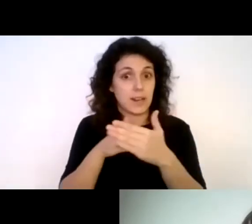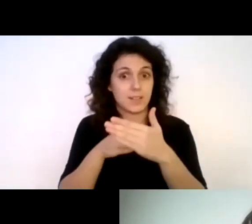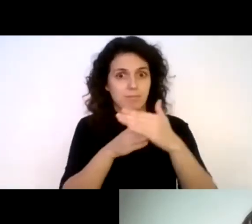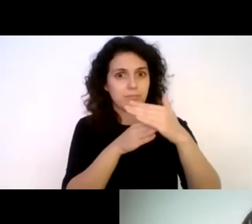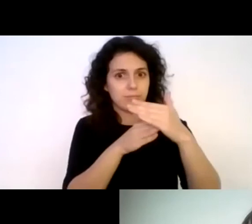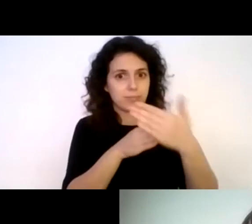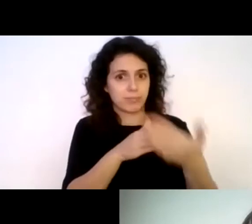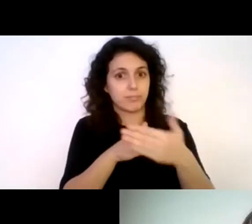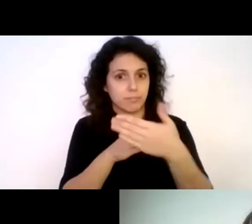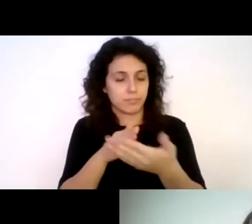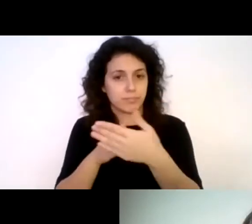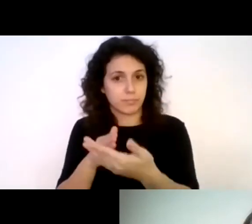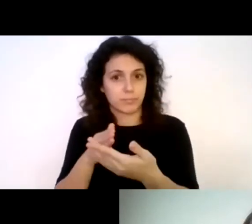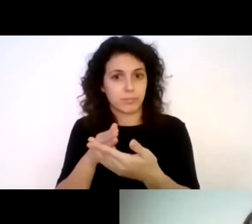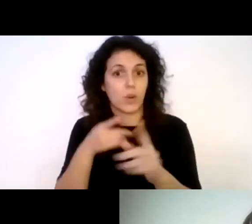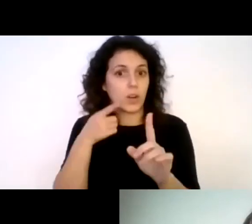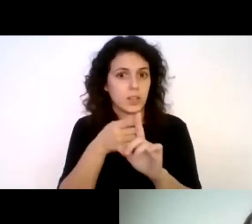acatar este tema también.